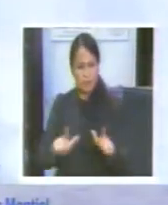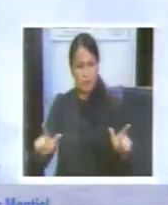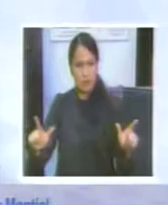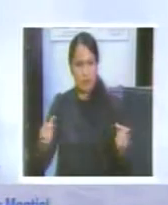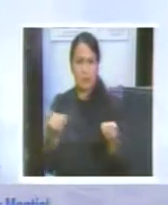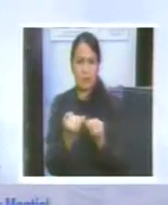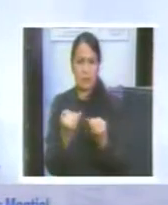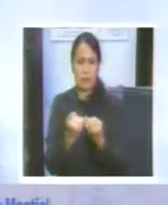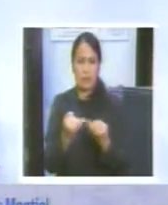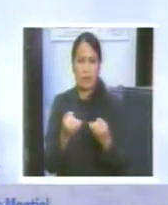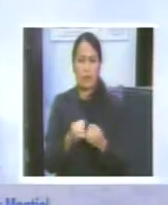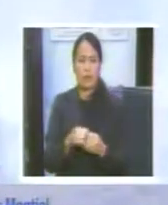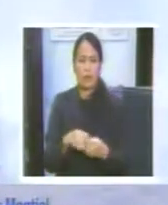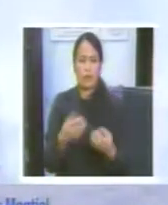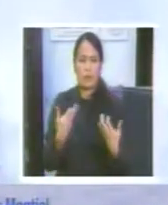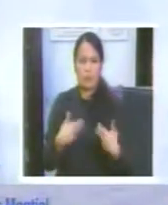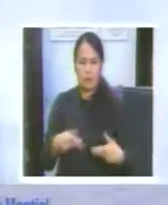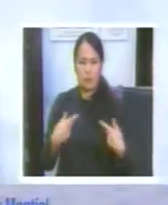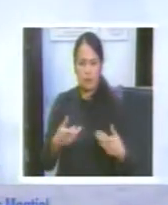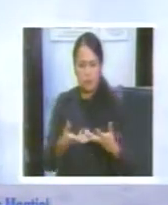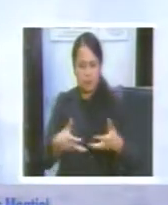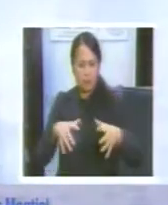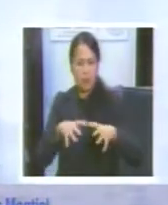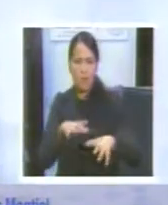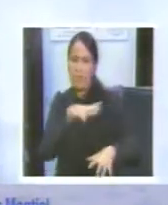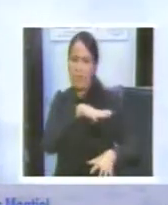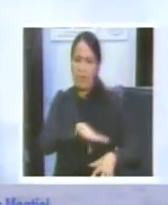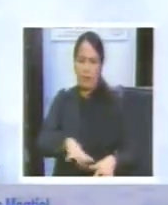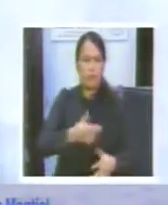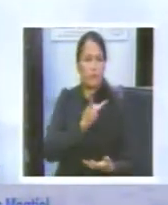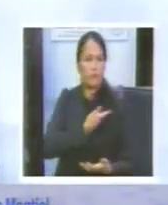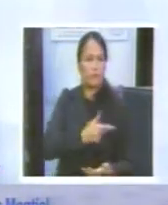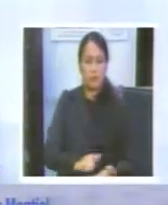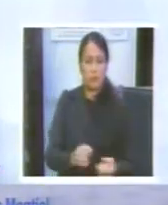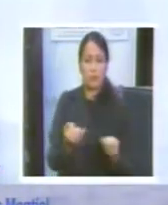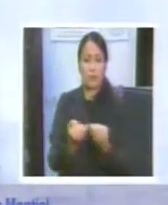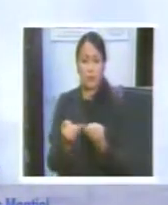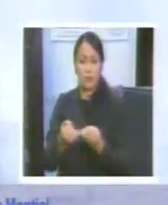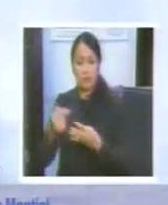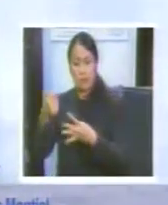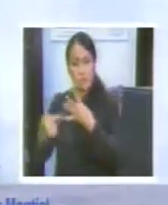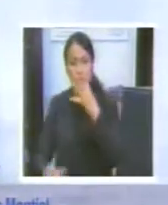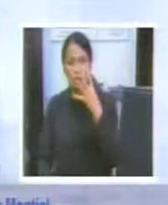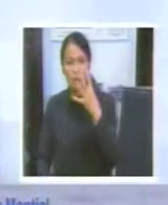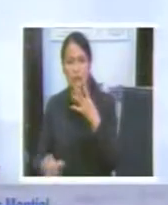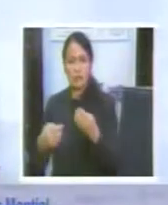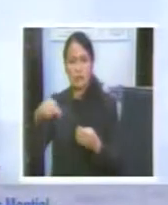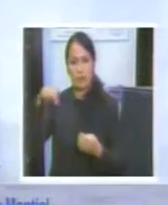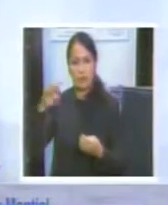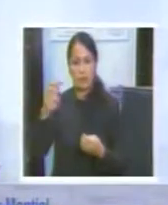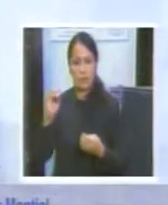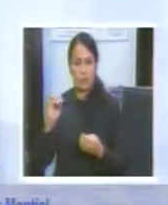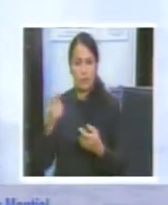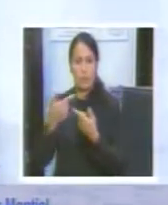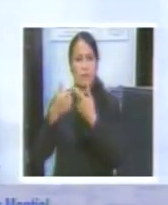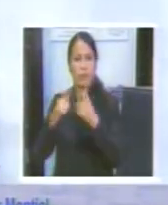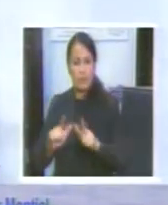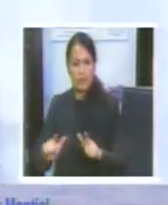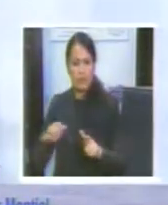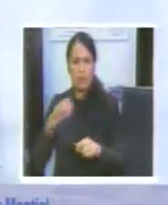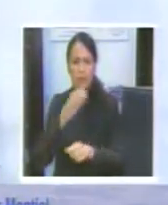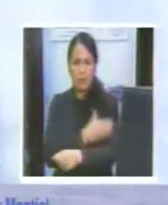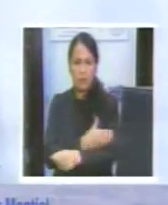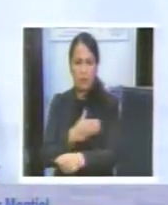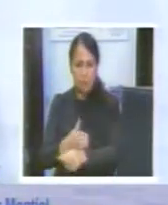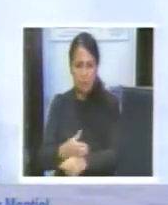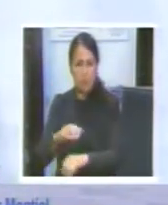identificarse por ello con los globalofóbicos, la posición de economistas neoliberales, como la de mi colega y amigo en el